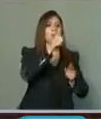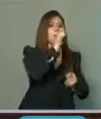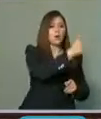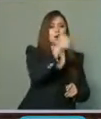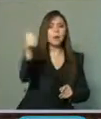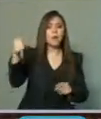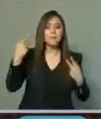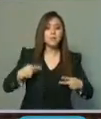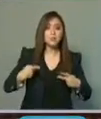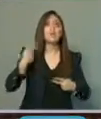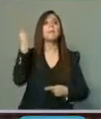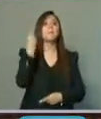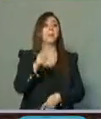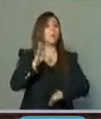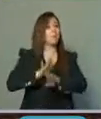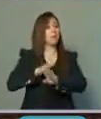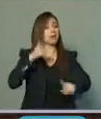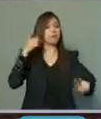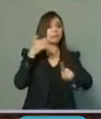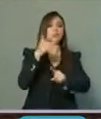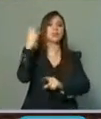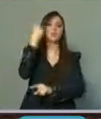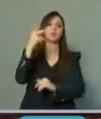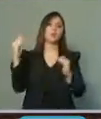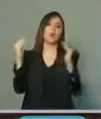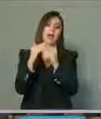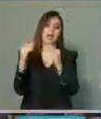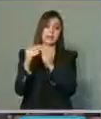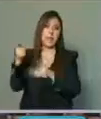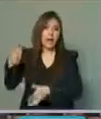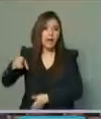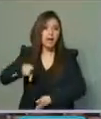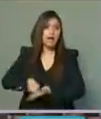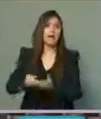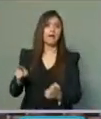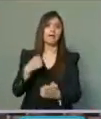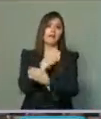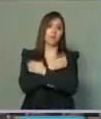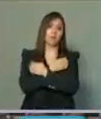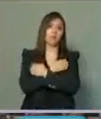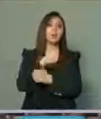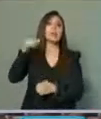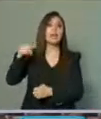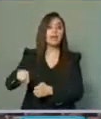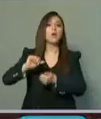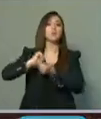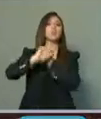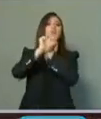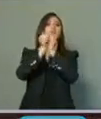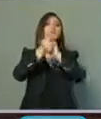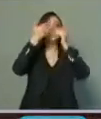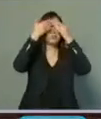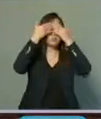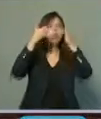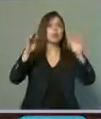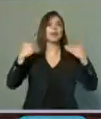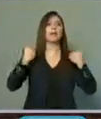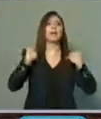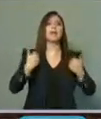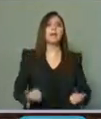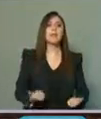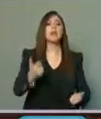hogares. Claro. Entonces, ¿qué es lo que te regala la educación? Entendimiento, que puedas entender que tus actos tienen